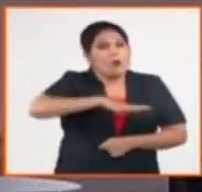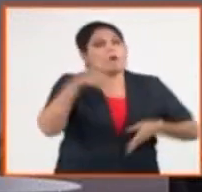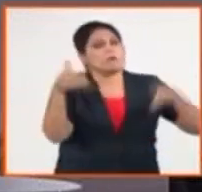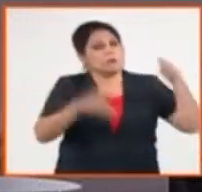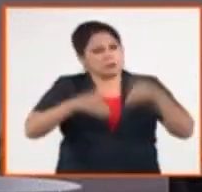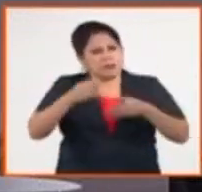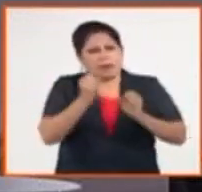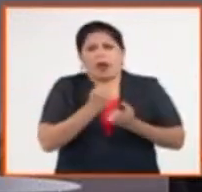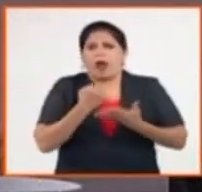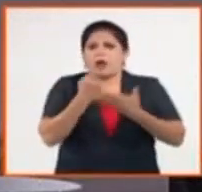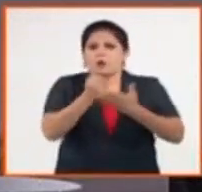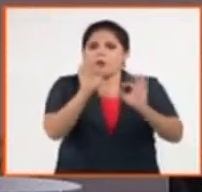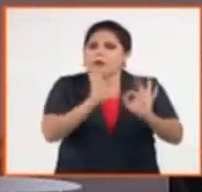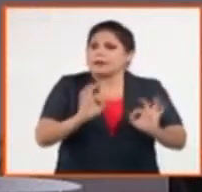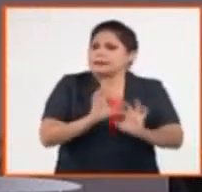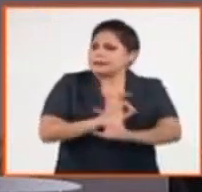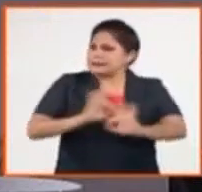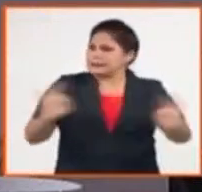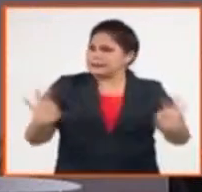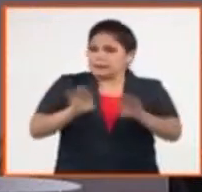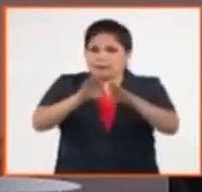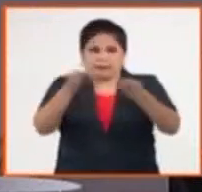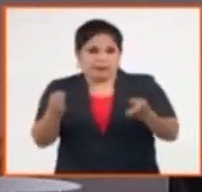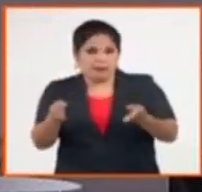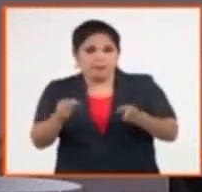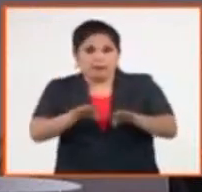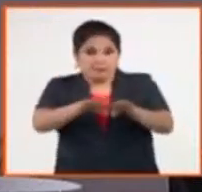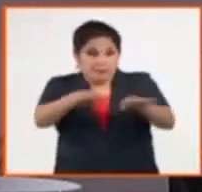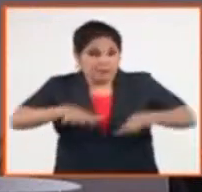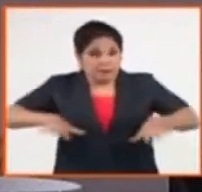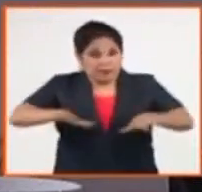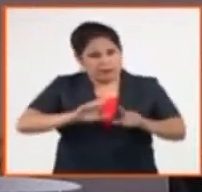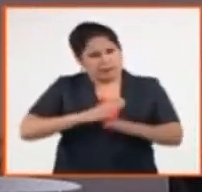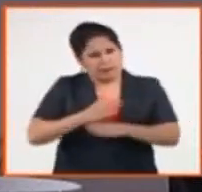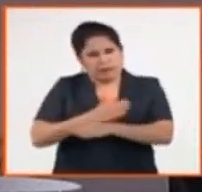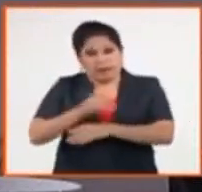en la presentación del reportaje veíamos que los